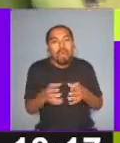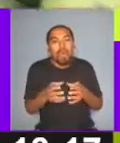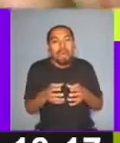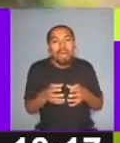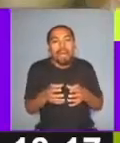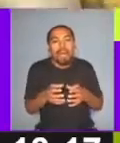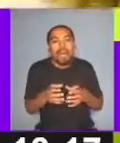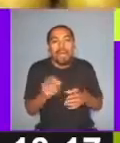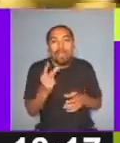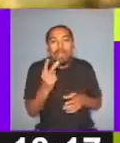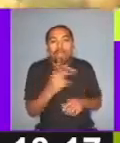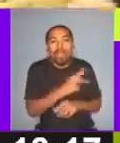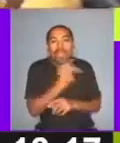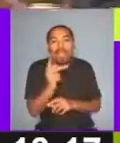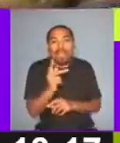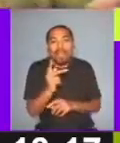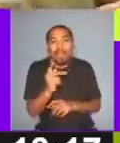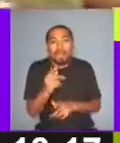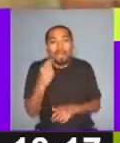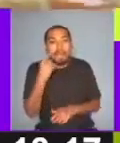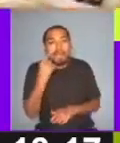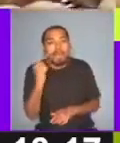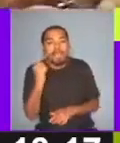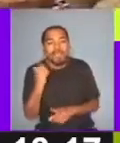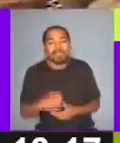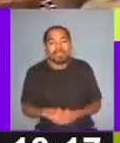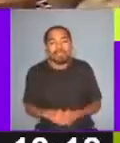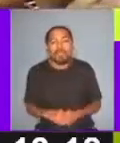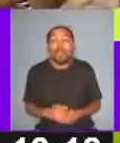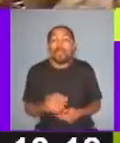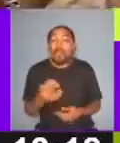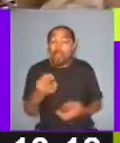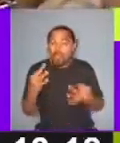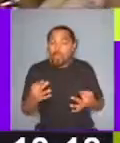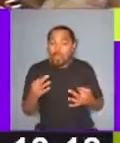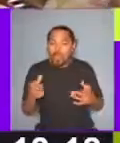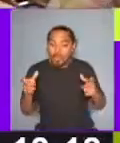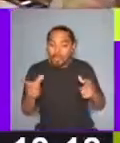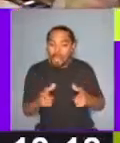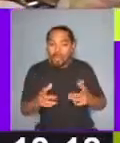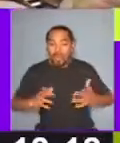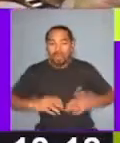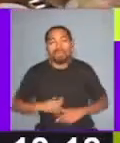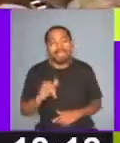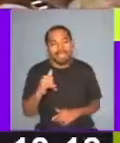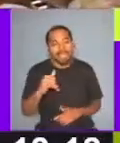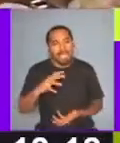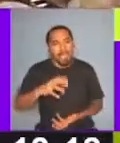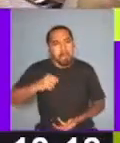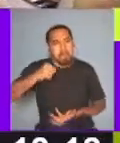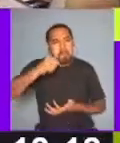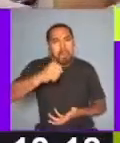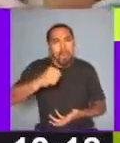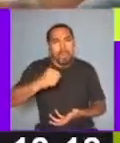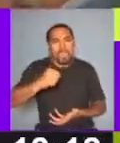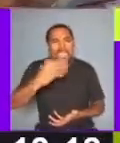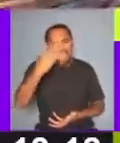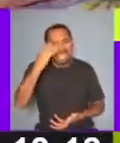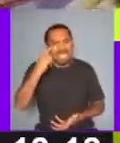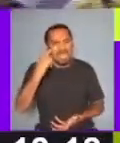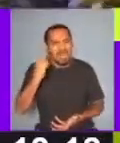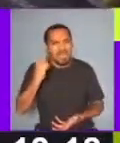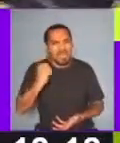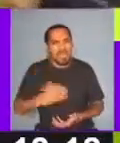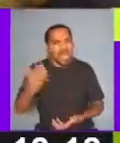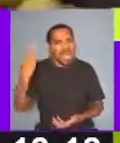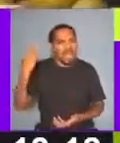kg por 1000 claro bajó bastante porque llegó a 1 no 15000 la bolsa Así que agradezco vamos a ver por